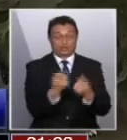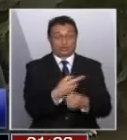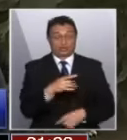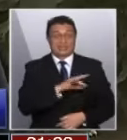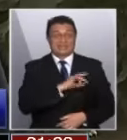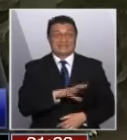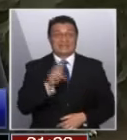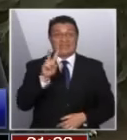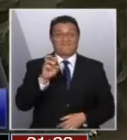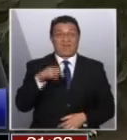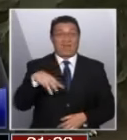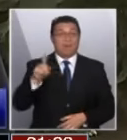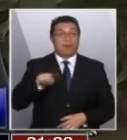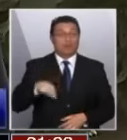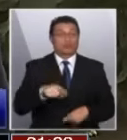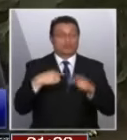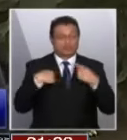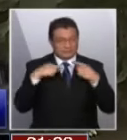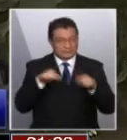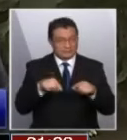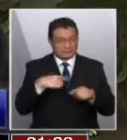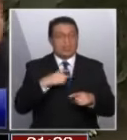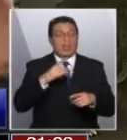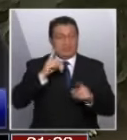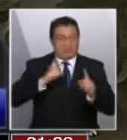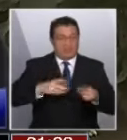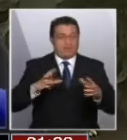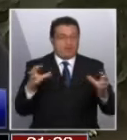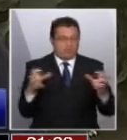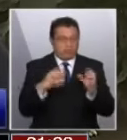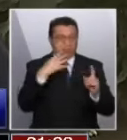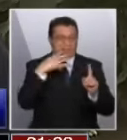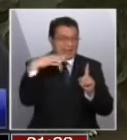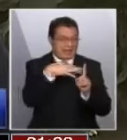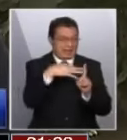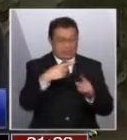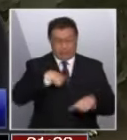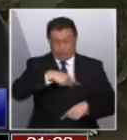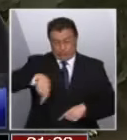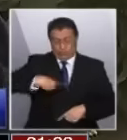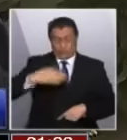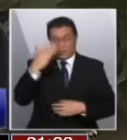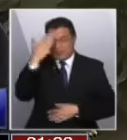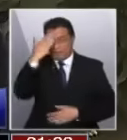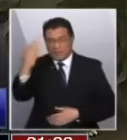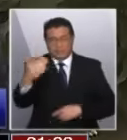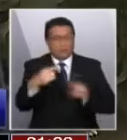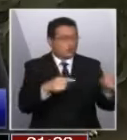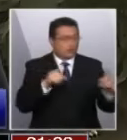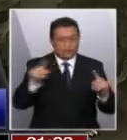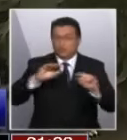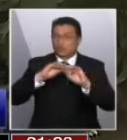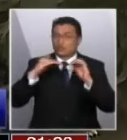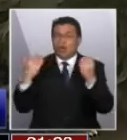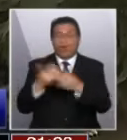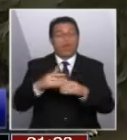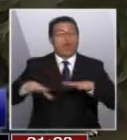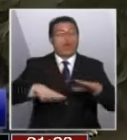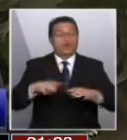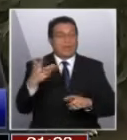vamos tenemos que ser fuertes en criticar a los nuestros y a los del frente y a los de todos los lados que hagan cosas